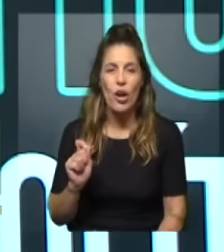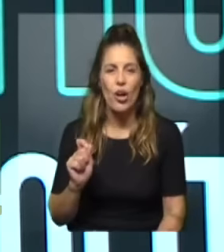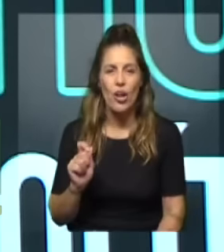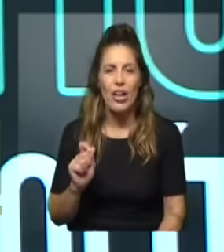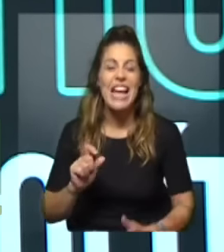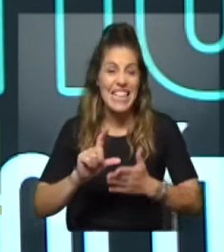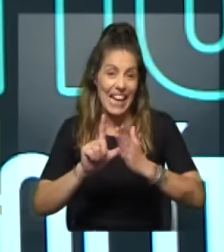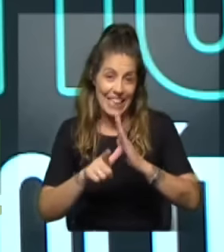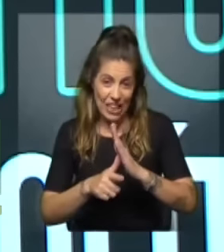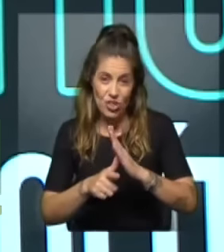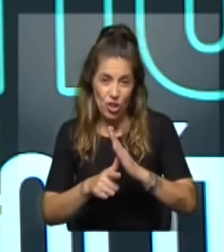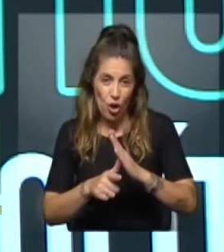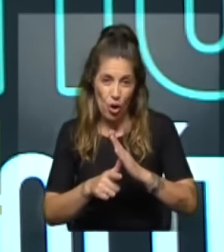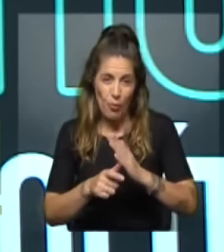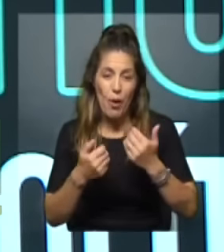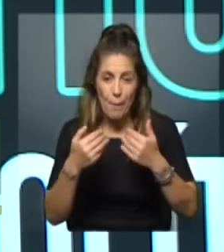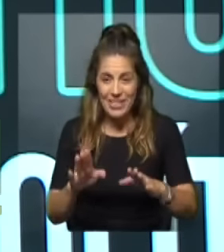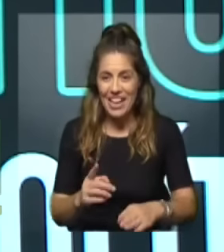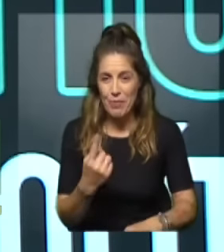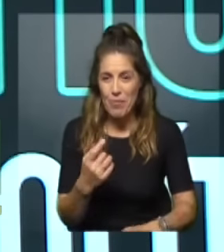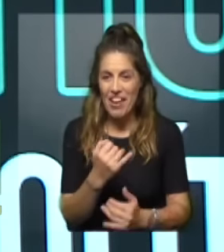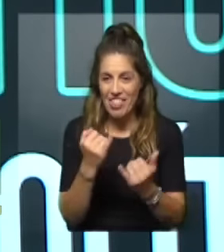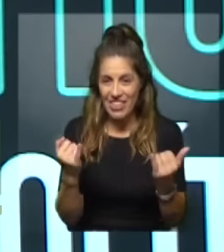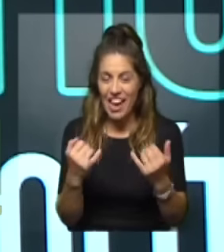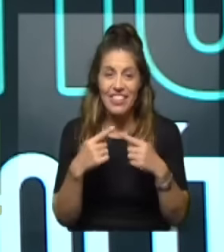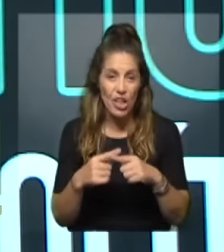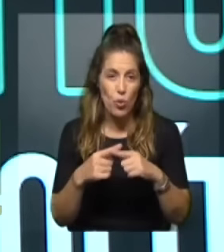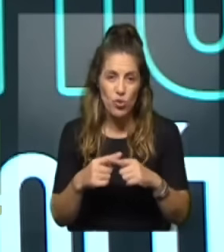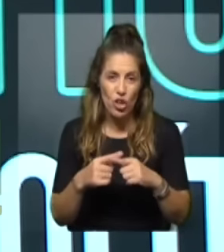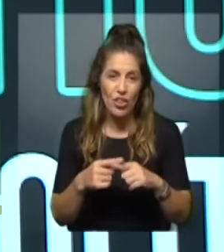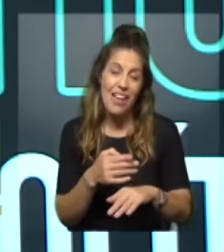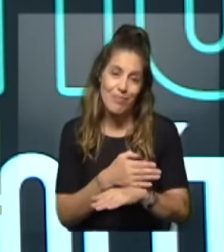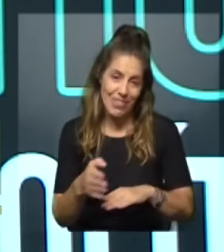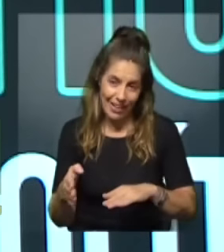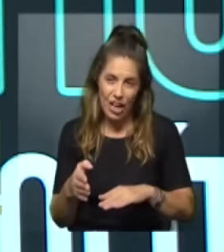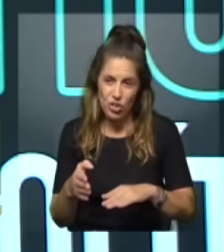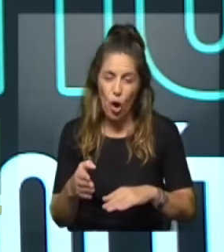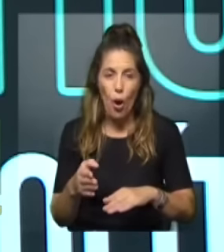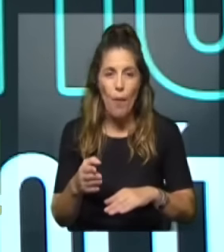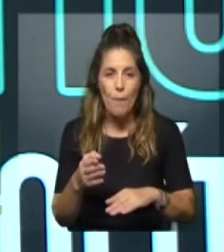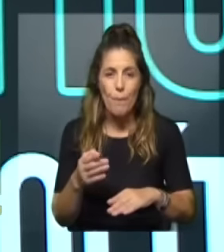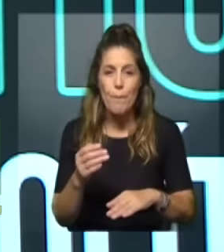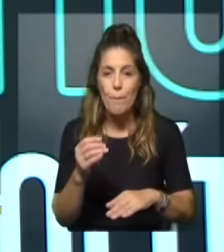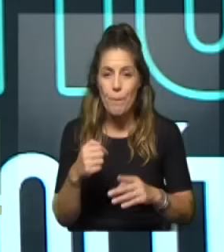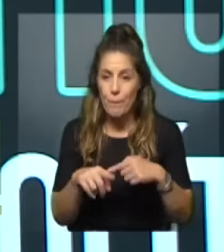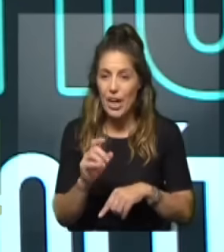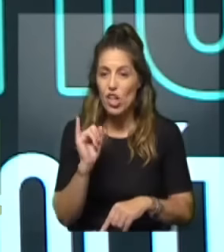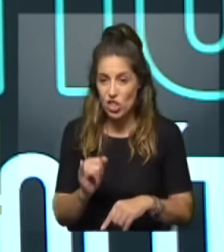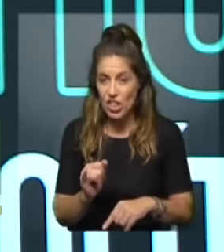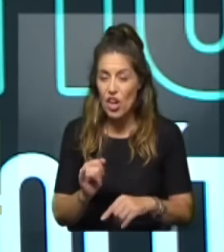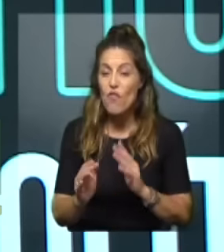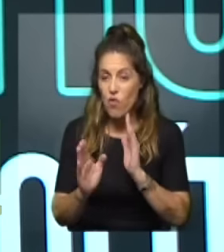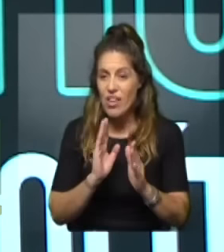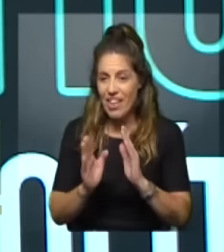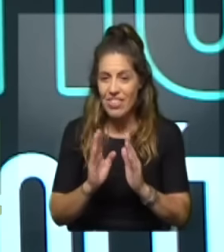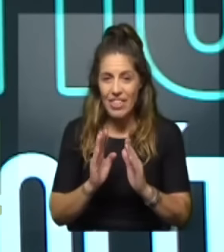retrasó porque iba a estar desde el primer día prácticamente en discusión obviamente se retrasó pero fue este tratada en el